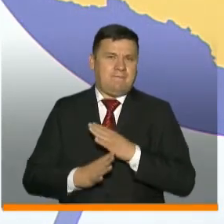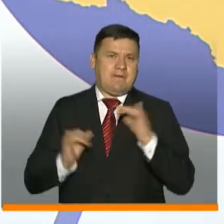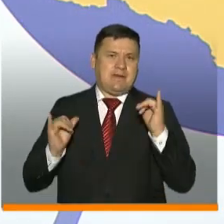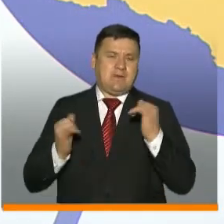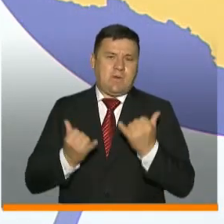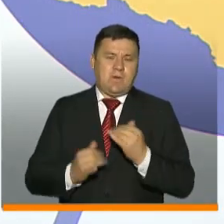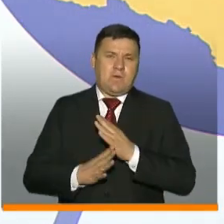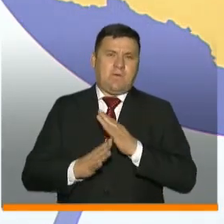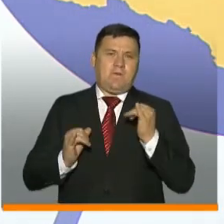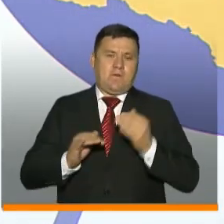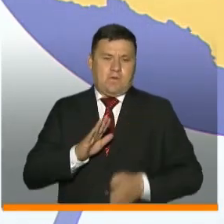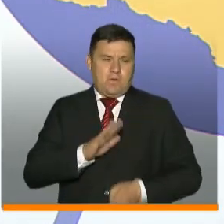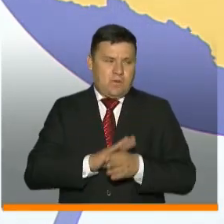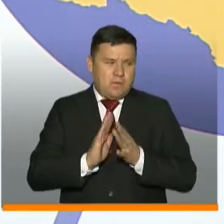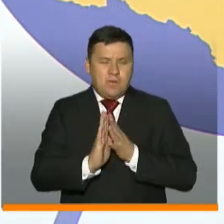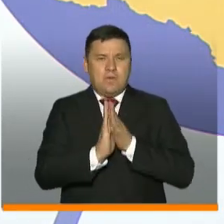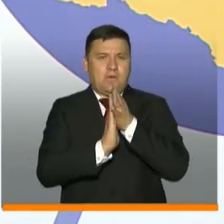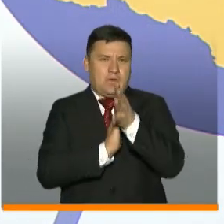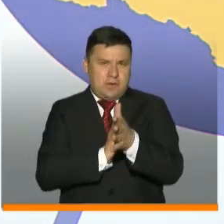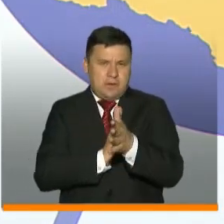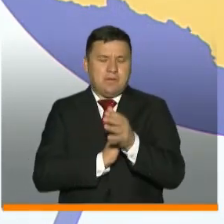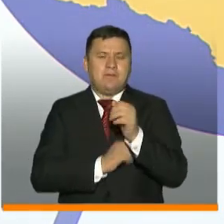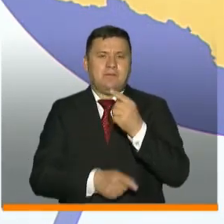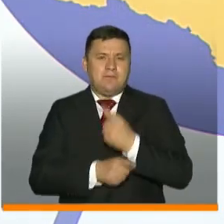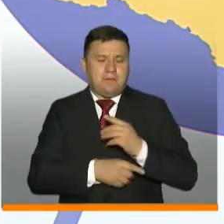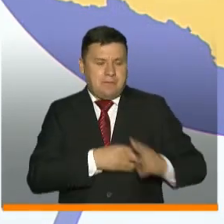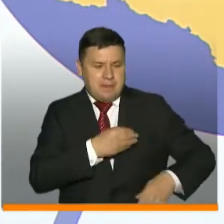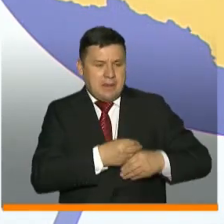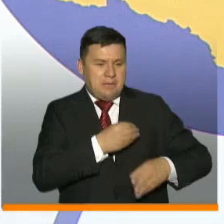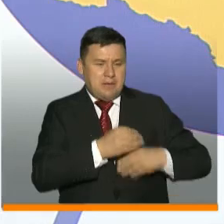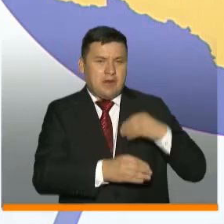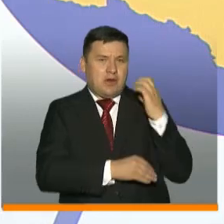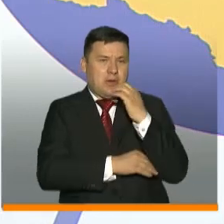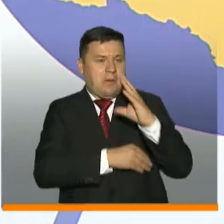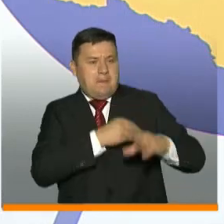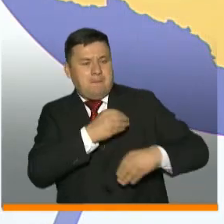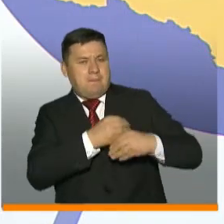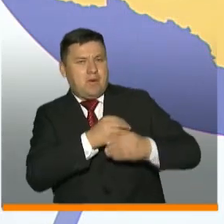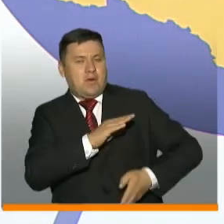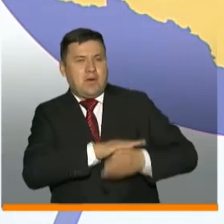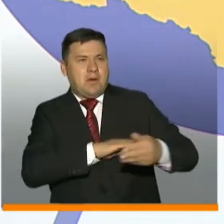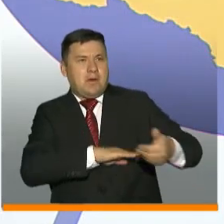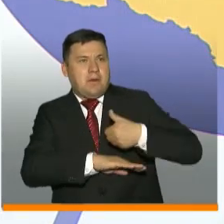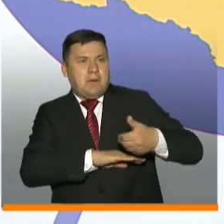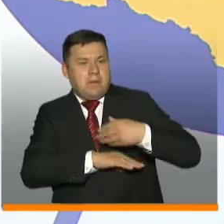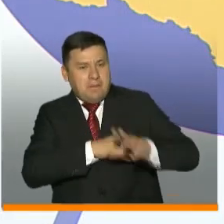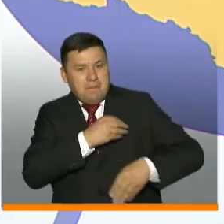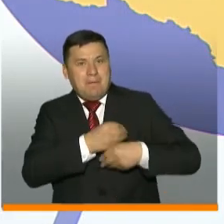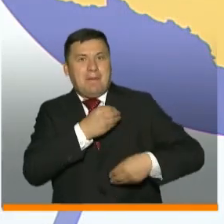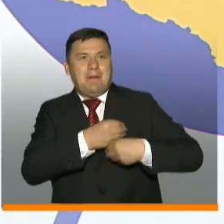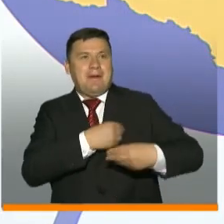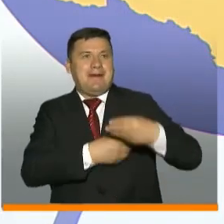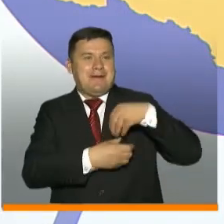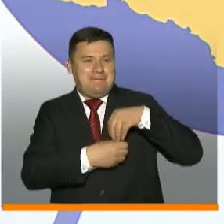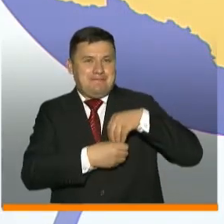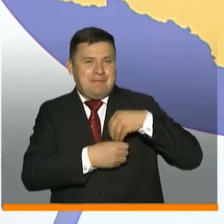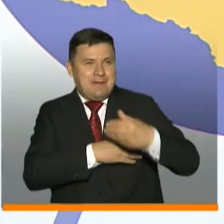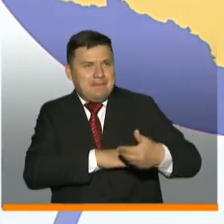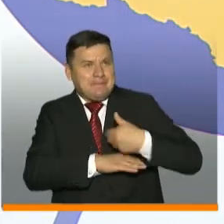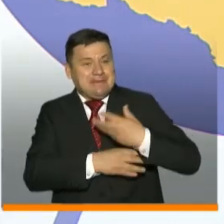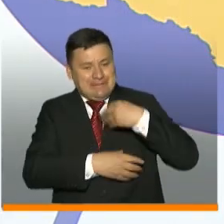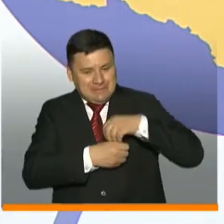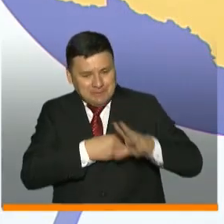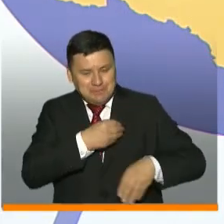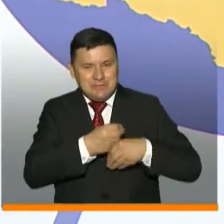grande poder seguir contando que siguen sumándose los colombianos, que siguen sumándose personas, siguen sumándose empresas. Y